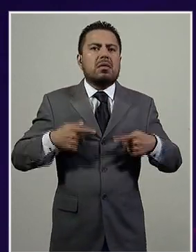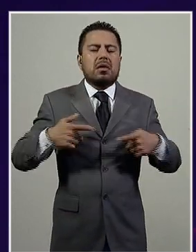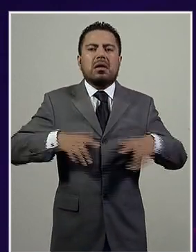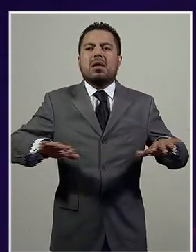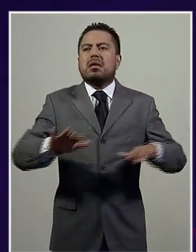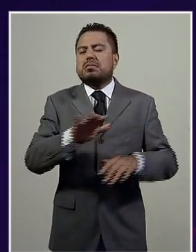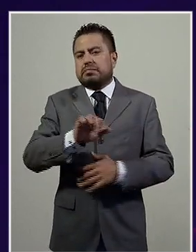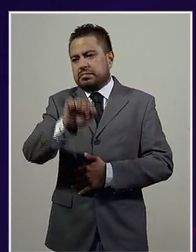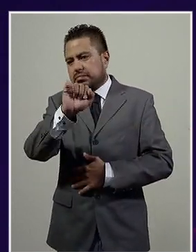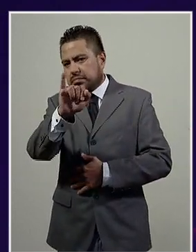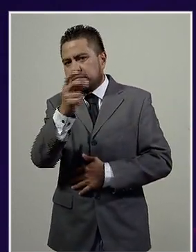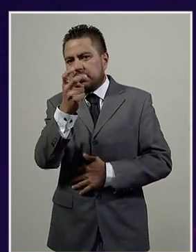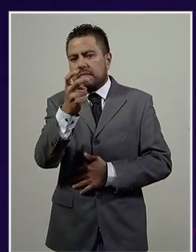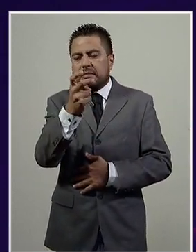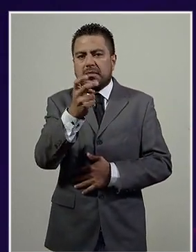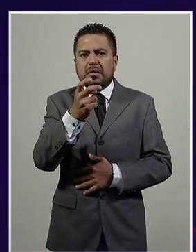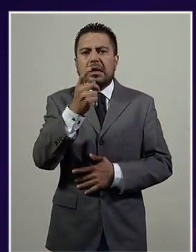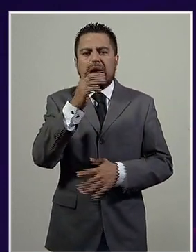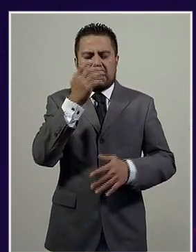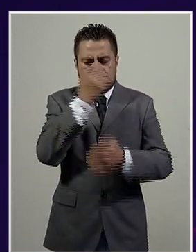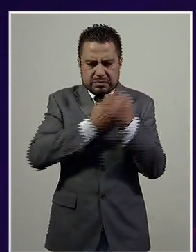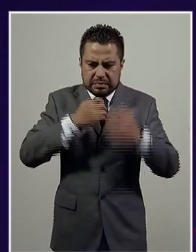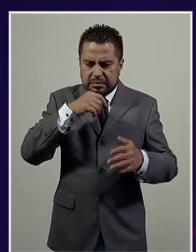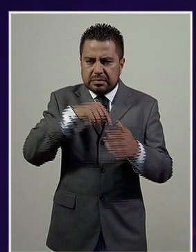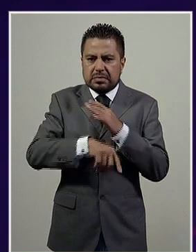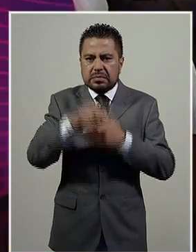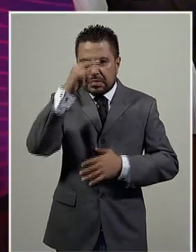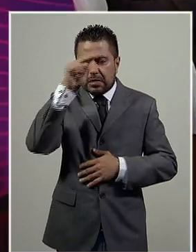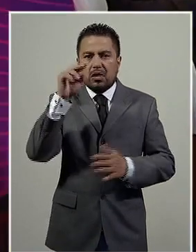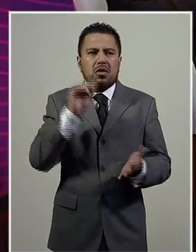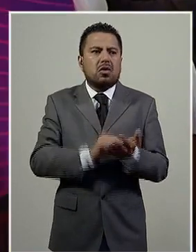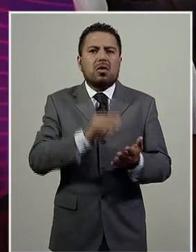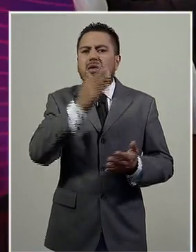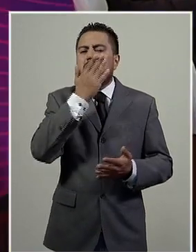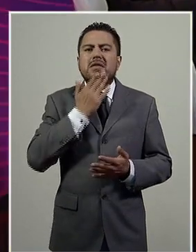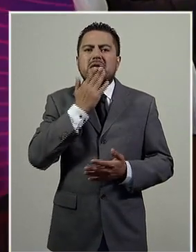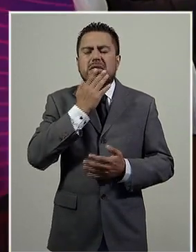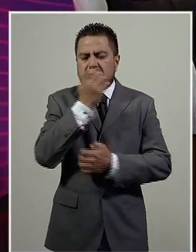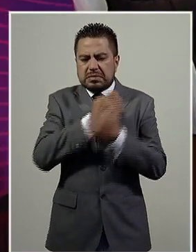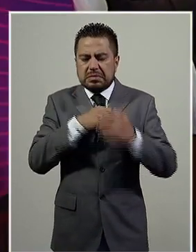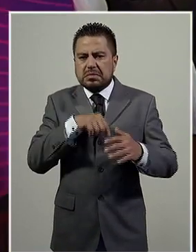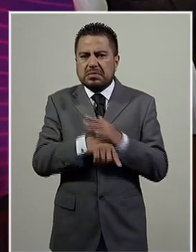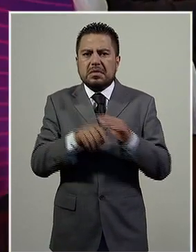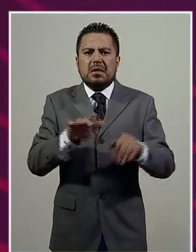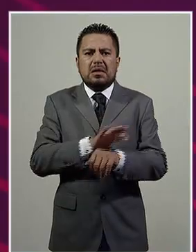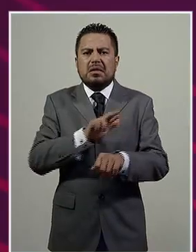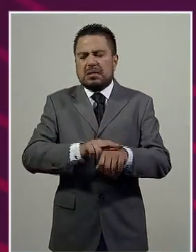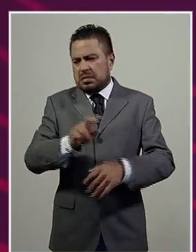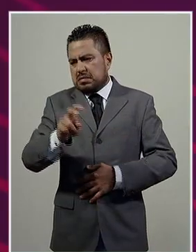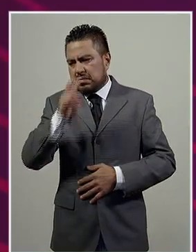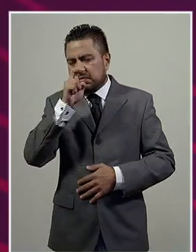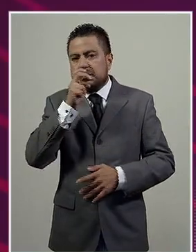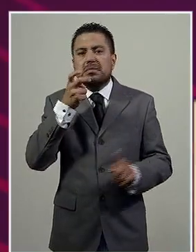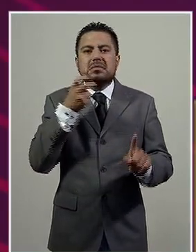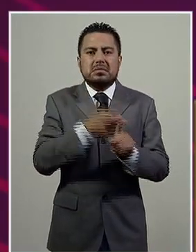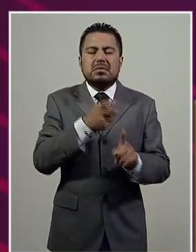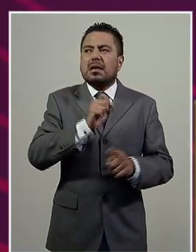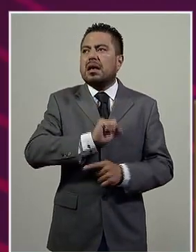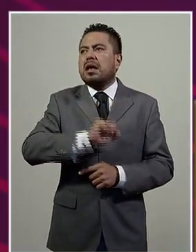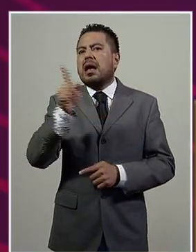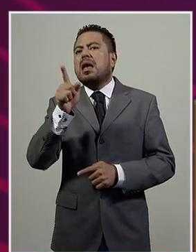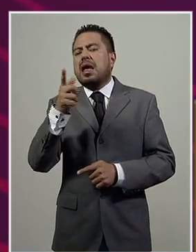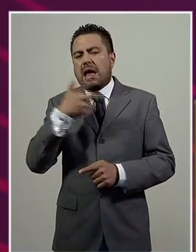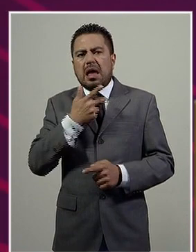Sí, eso se ha analizado mucho. En México todavía no se hacen análisis súper rigurosos al respecto. Allá hay